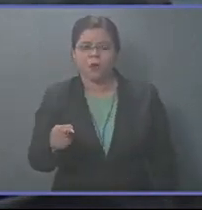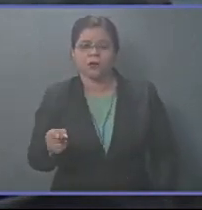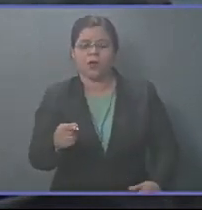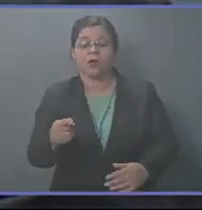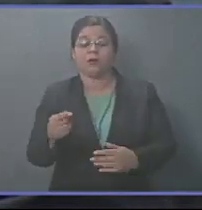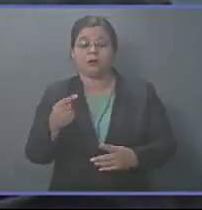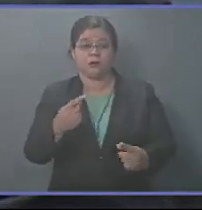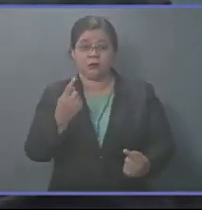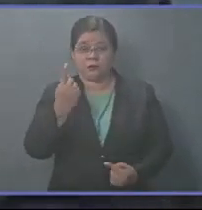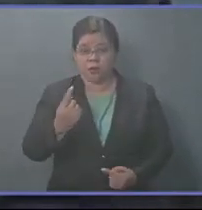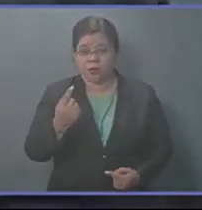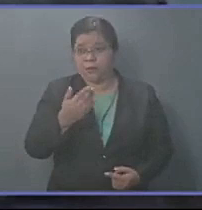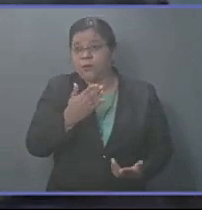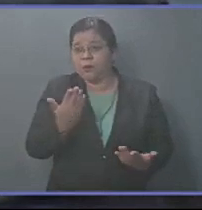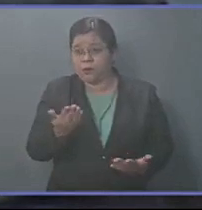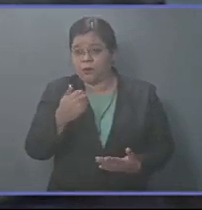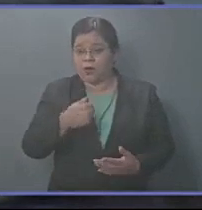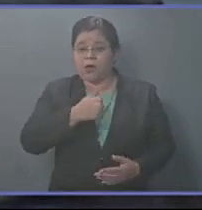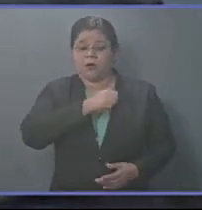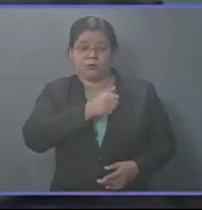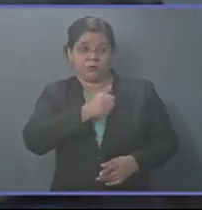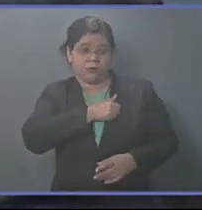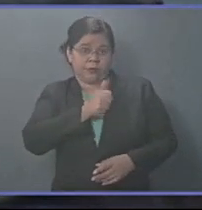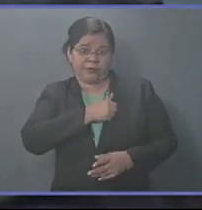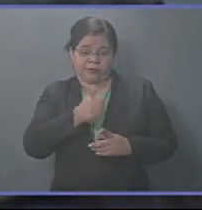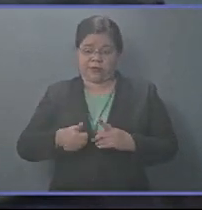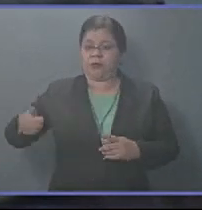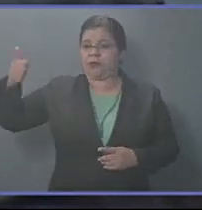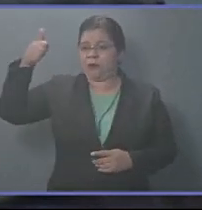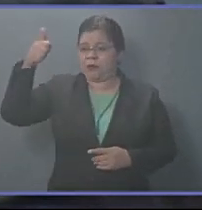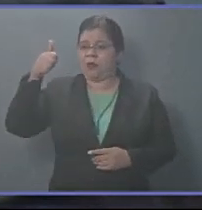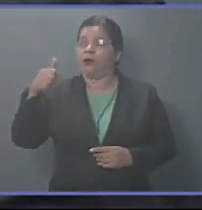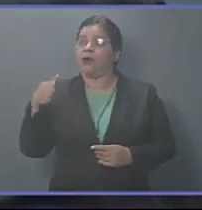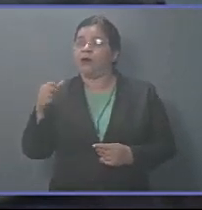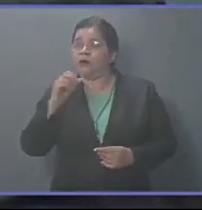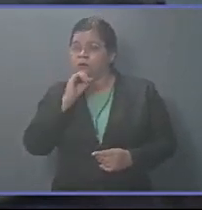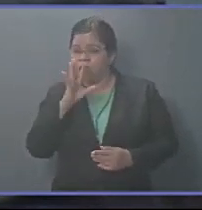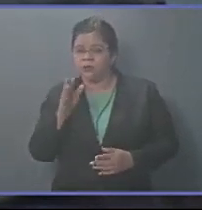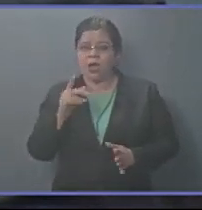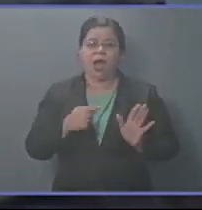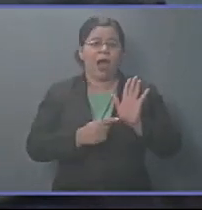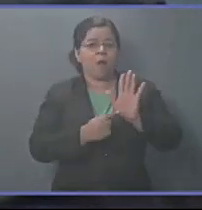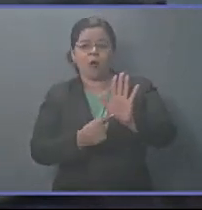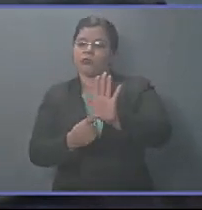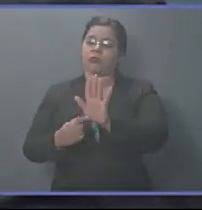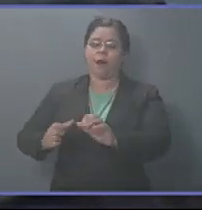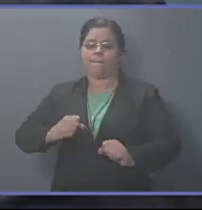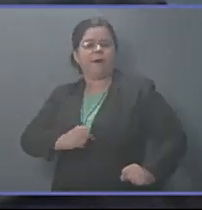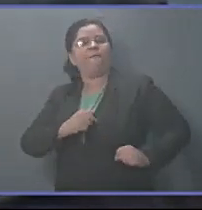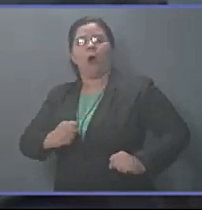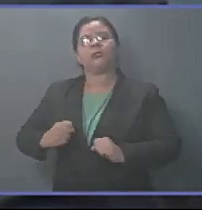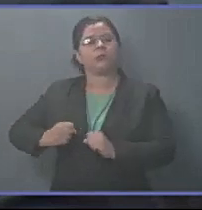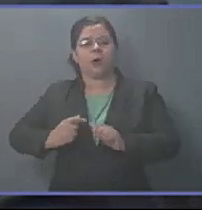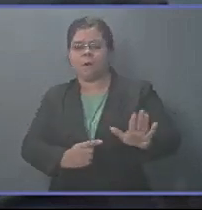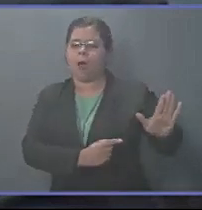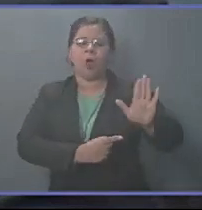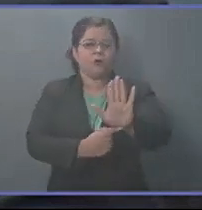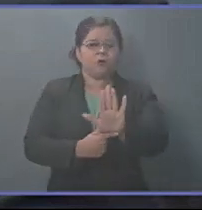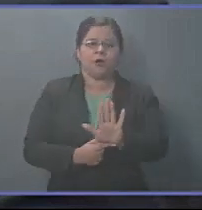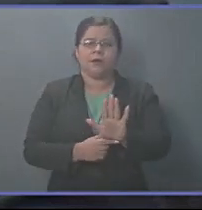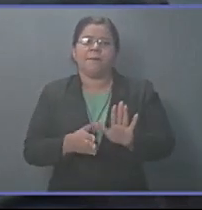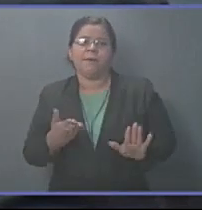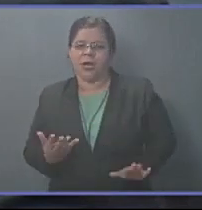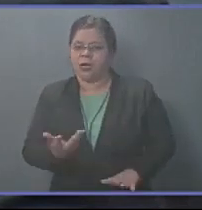general de la fuerza armada lo cual constituye exhibición de fuerza bruta para